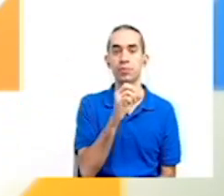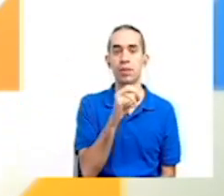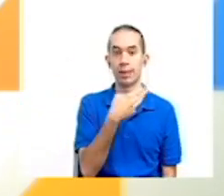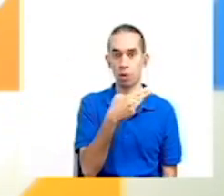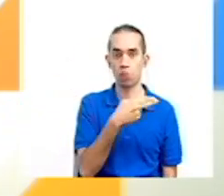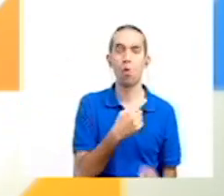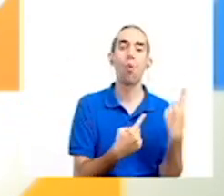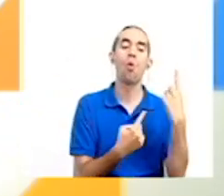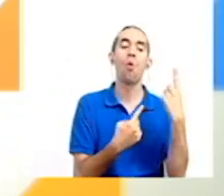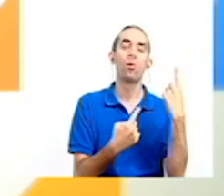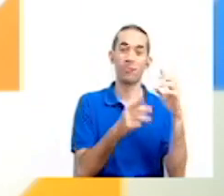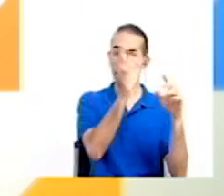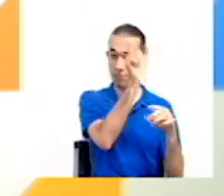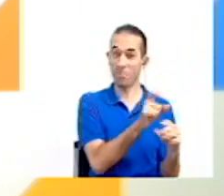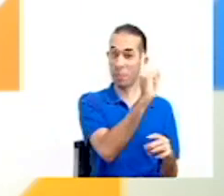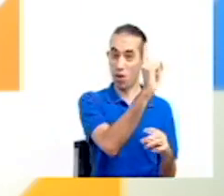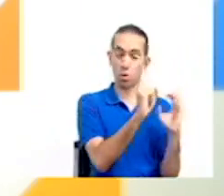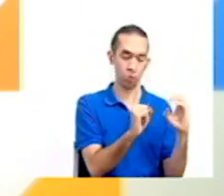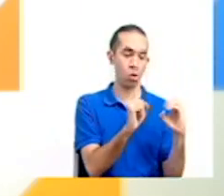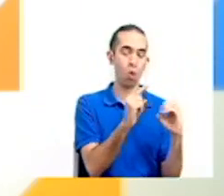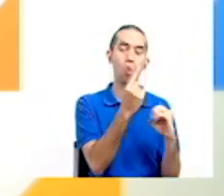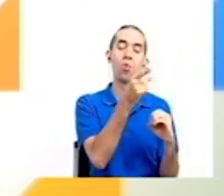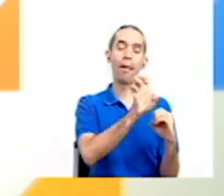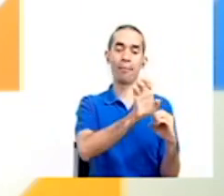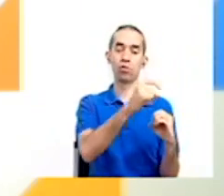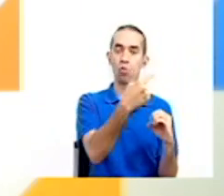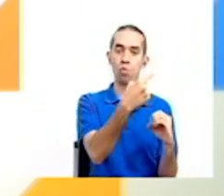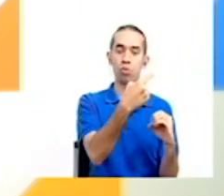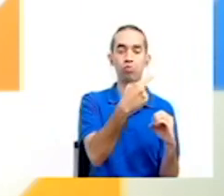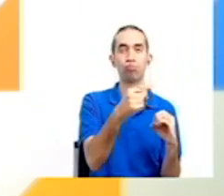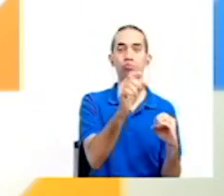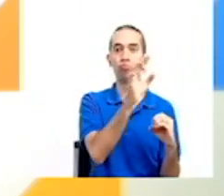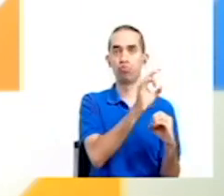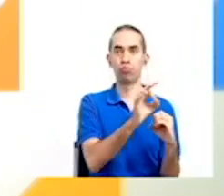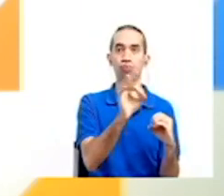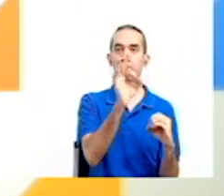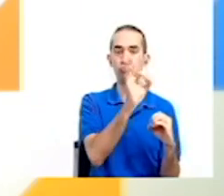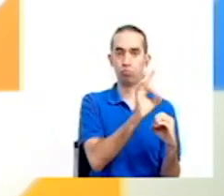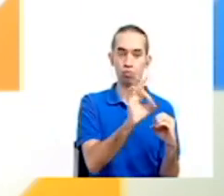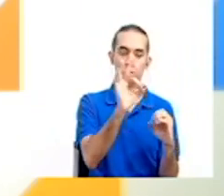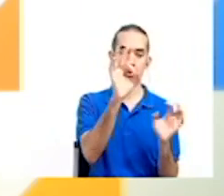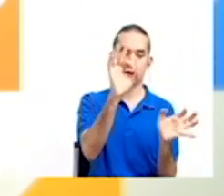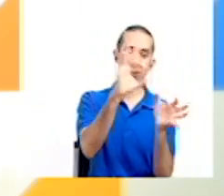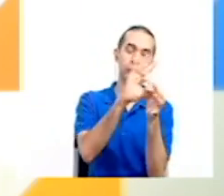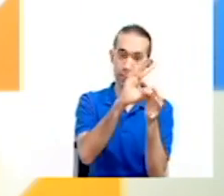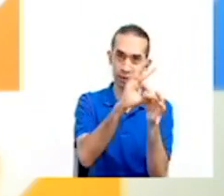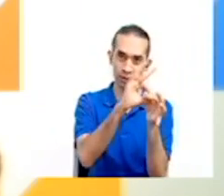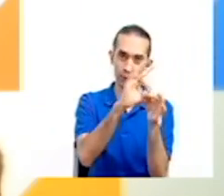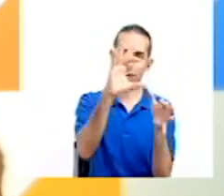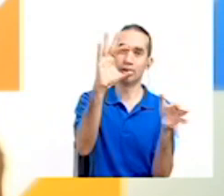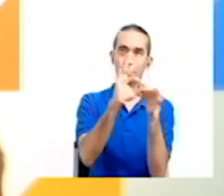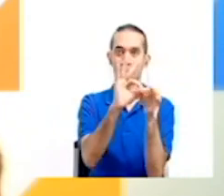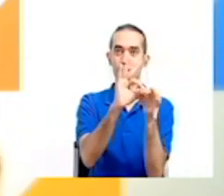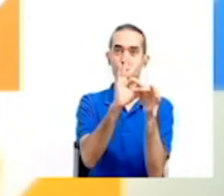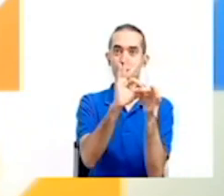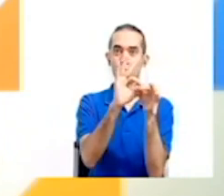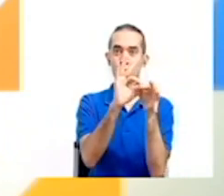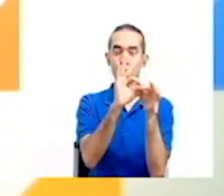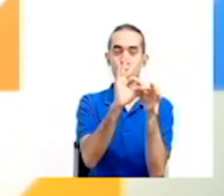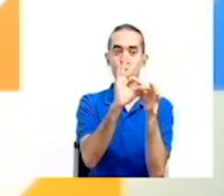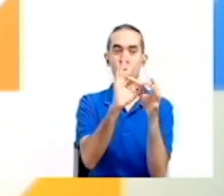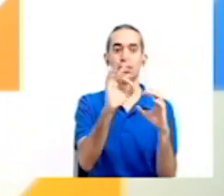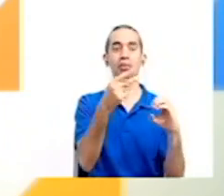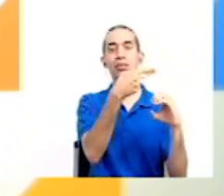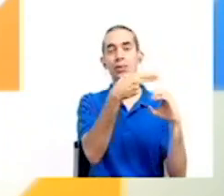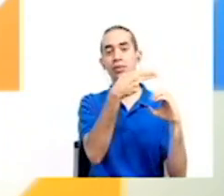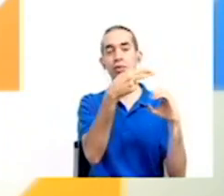solo tiene un electrón para compartir, el cual está representado por este enlace de acá. Este hidrógeno